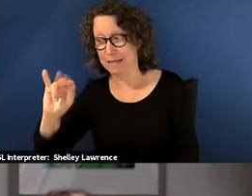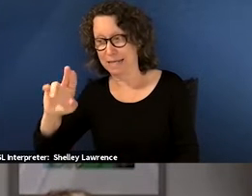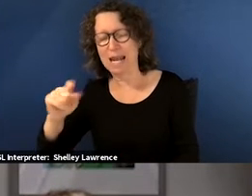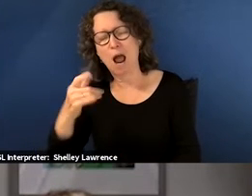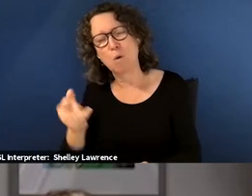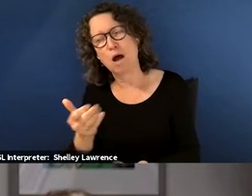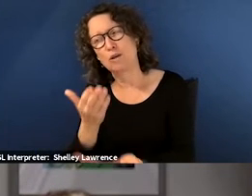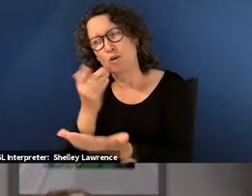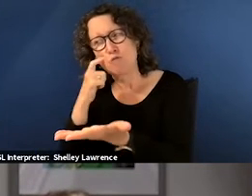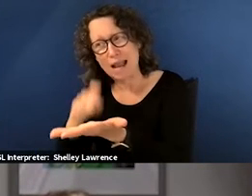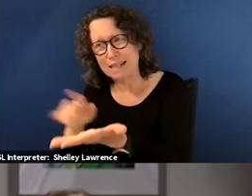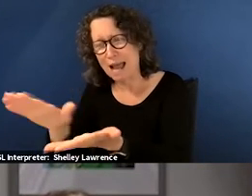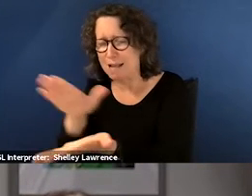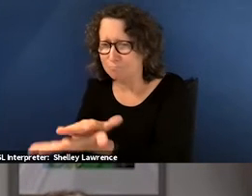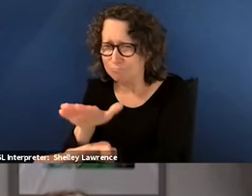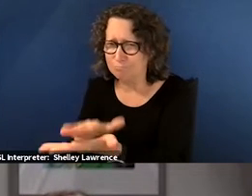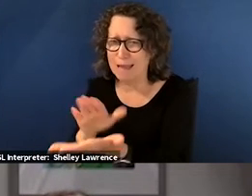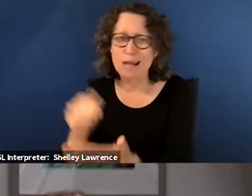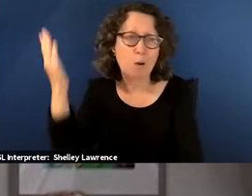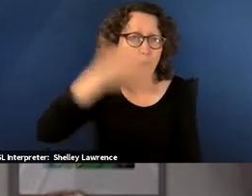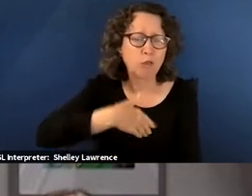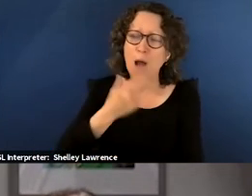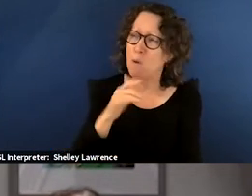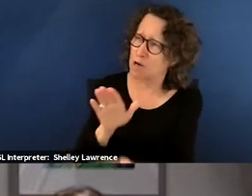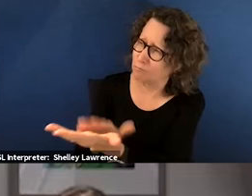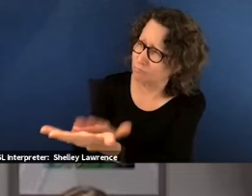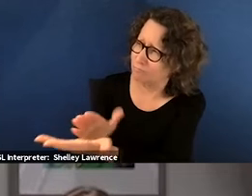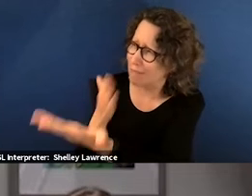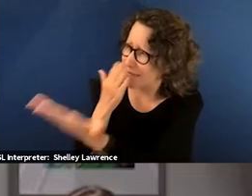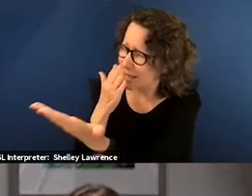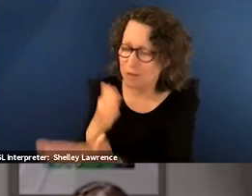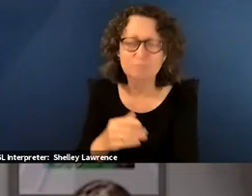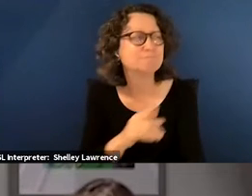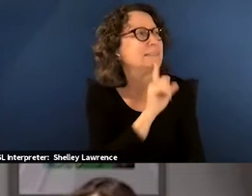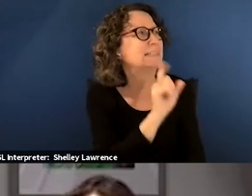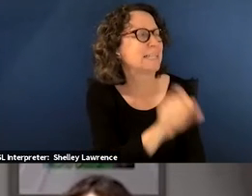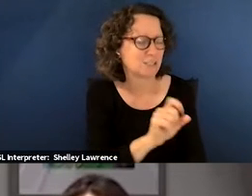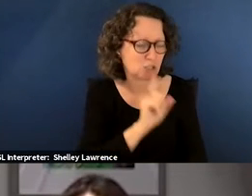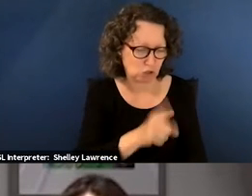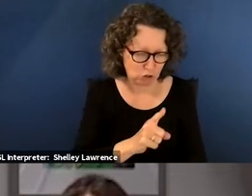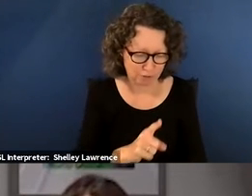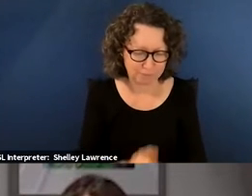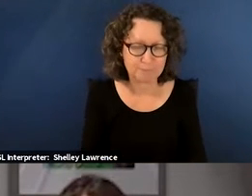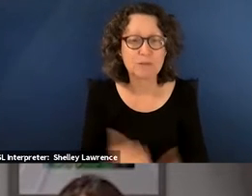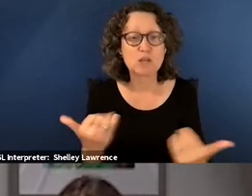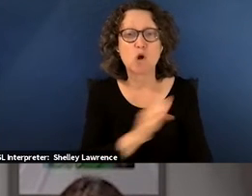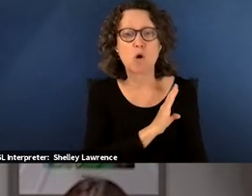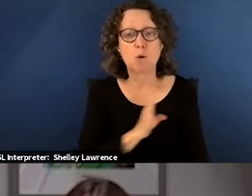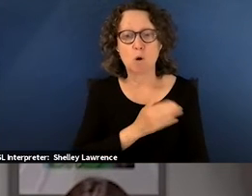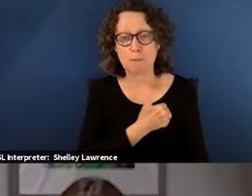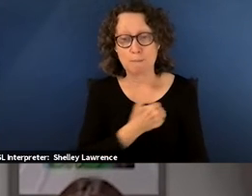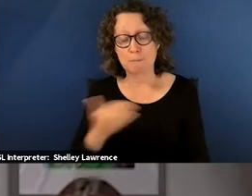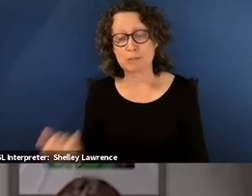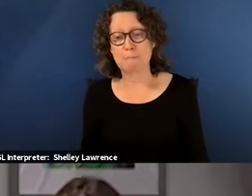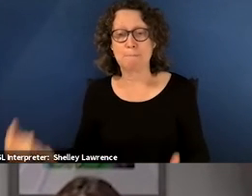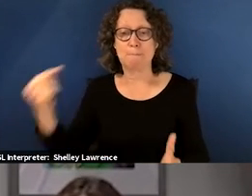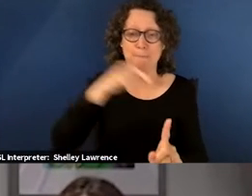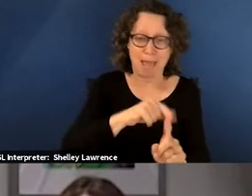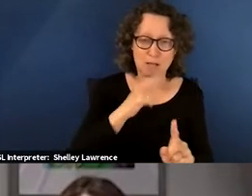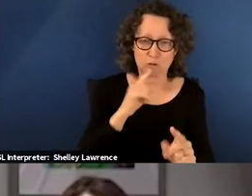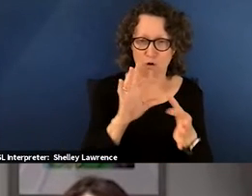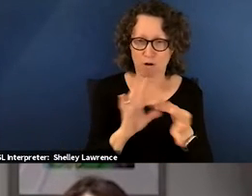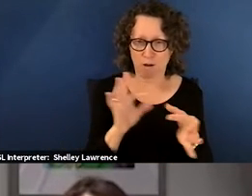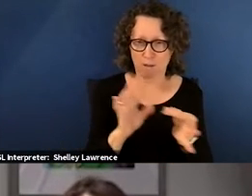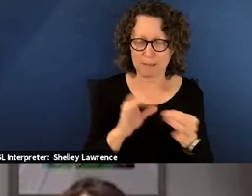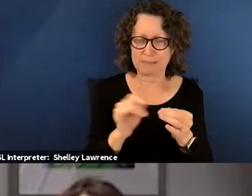lo mucho que han estado trabajando y no quería pasarlo por alto. Gracias. Absolutamente. Muchas gracias a usted. Ahora, miembros